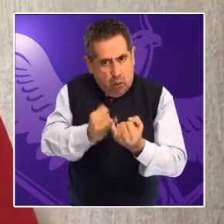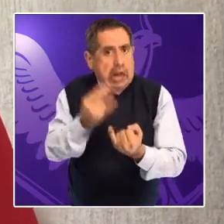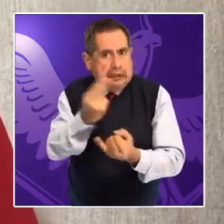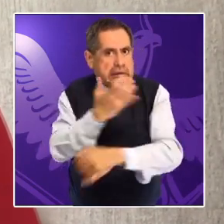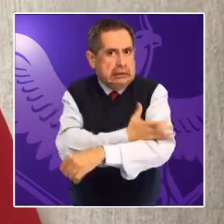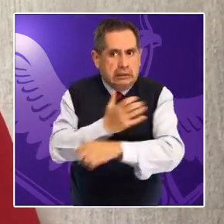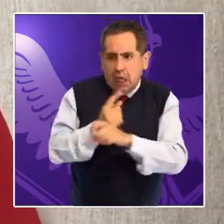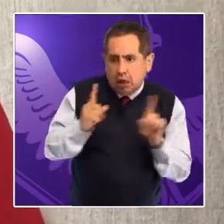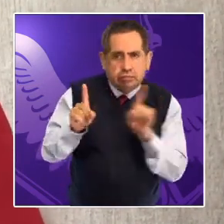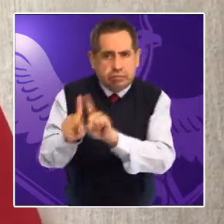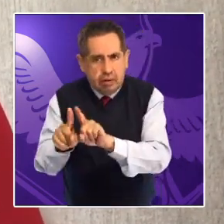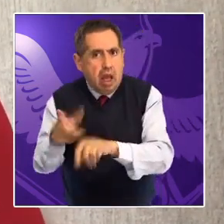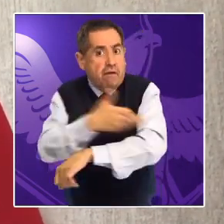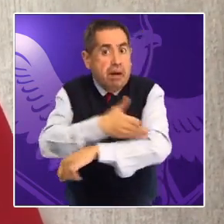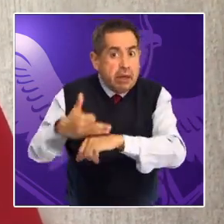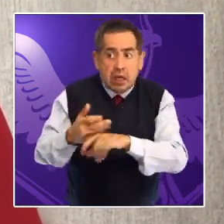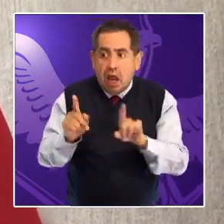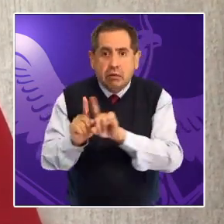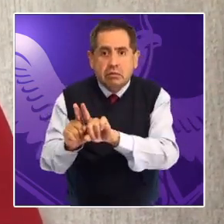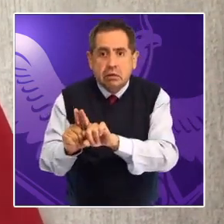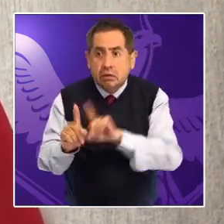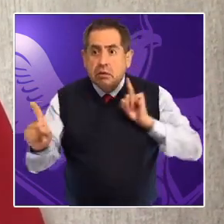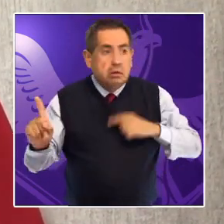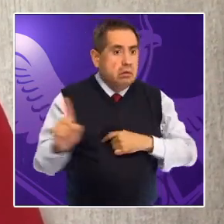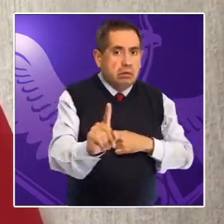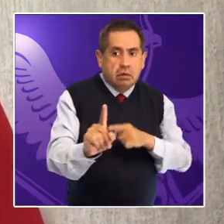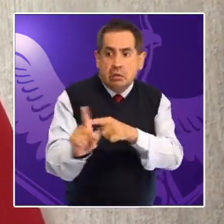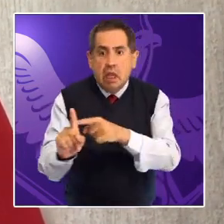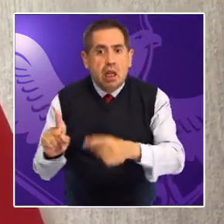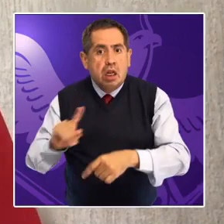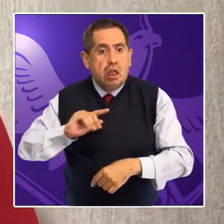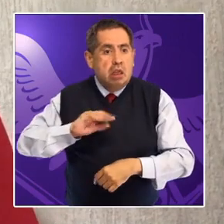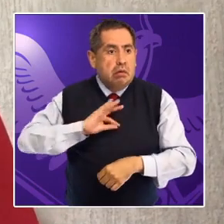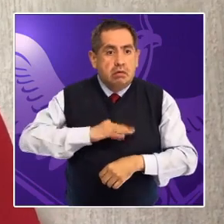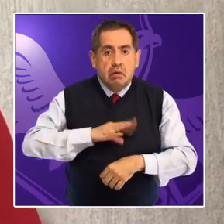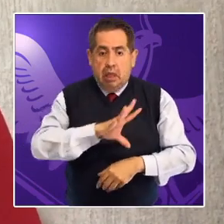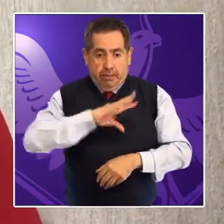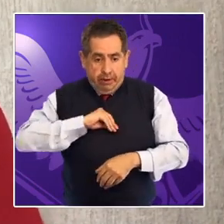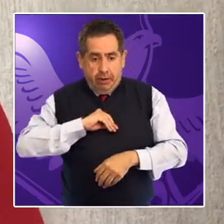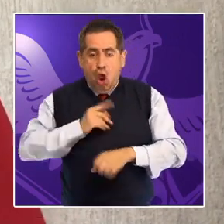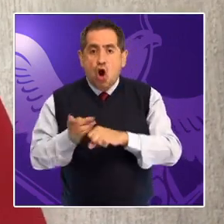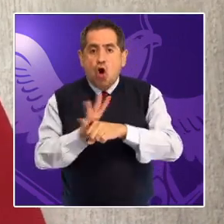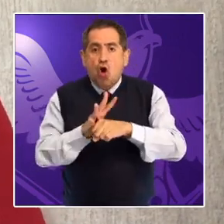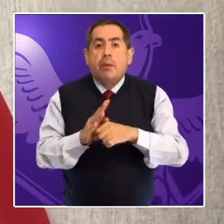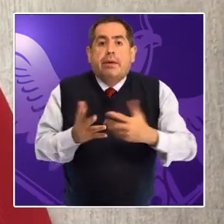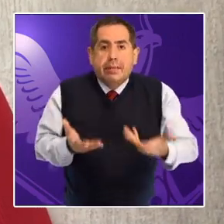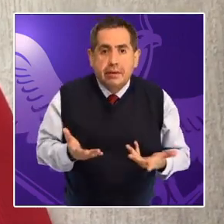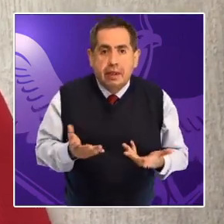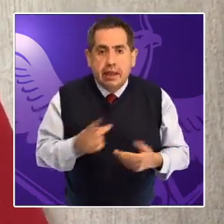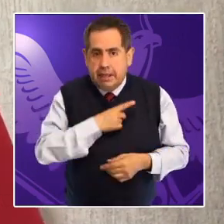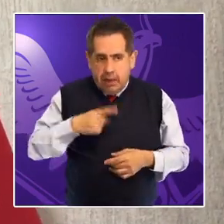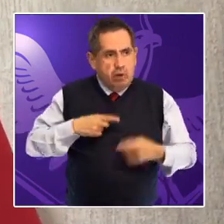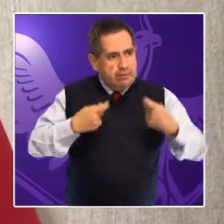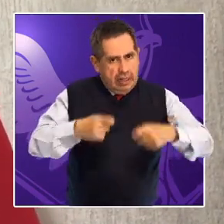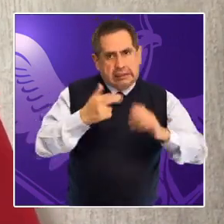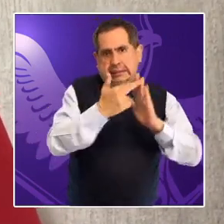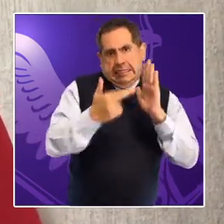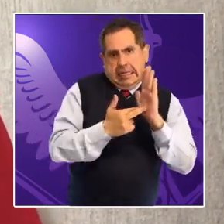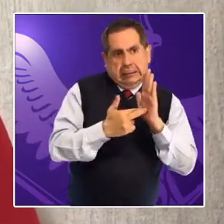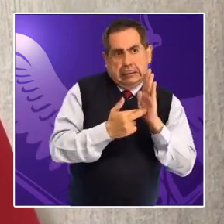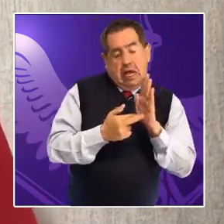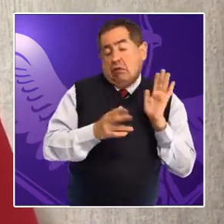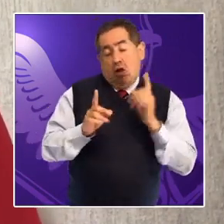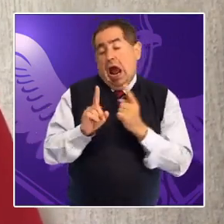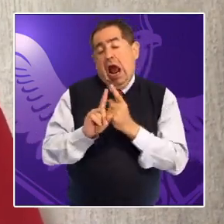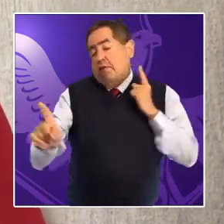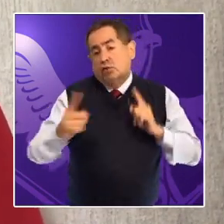su familia, pudiera infectarse de COVID, tendríamos que tener un diseño flexible, quizá no en todos los hospitales, pero en ciertos